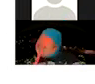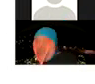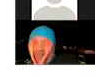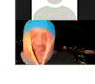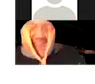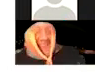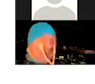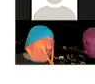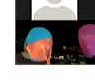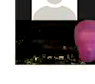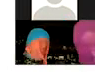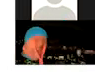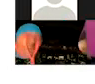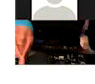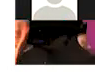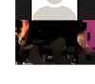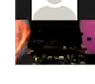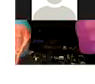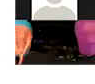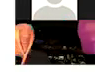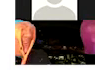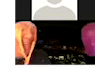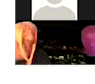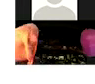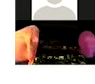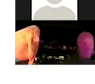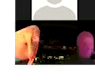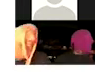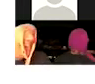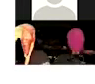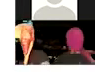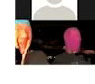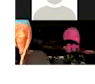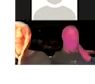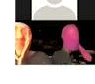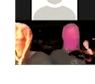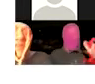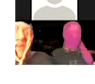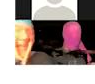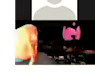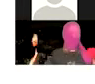Entonces vamos a tratar eso, ¿sí? Vamos a cambiar la configuración. Sí.